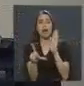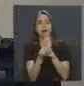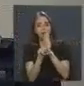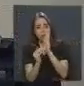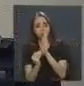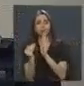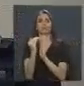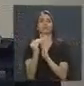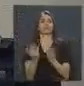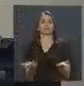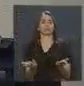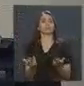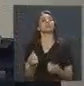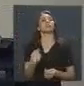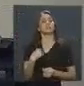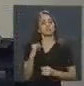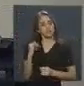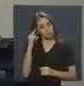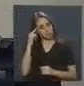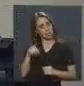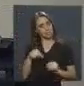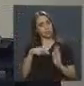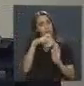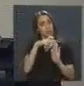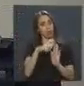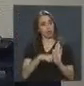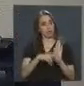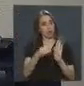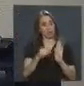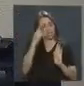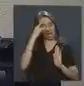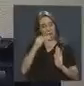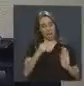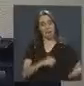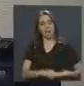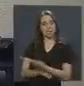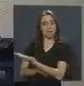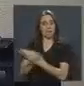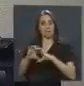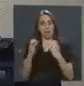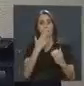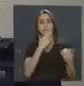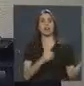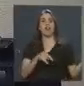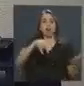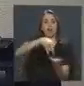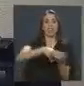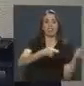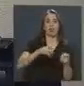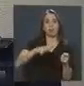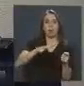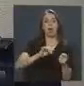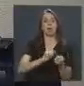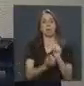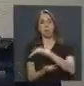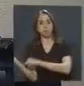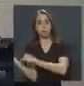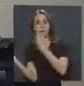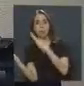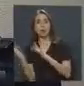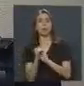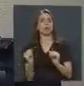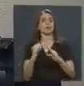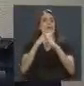definitiva, señor Presidente, que saldrá de esta Cámara un proyecto final mucho mejor que el que ingresó, pero para ello no podemos clausurar el